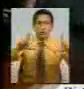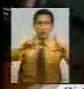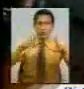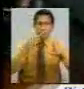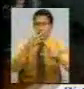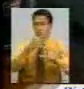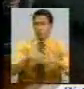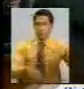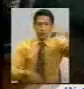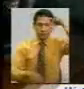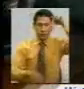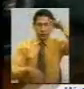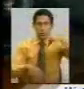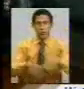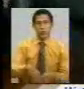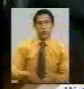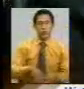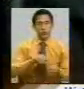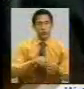En el